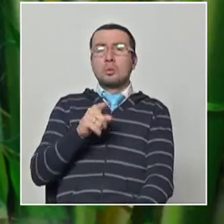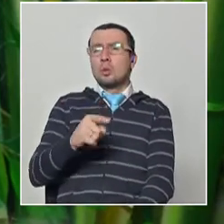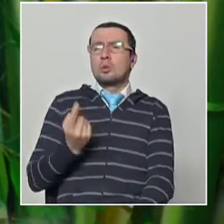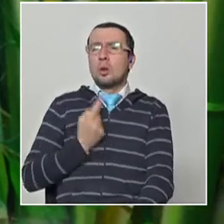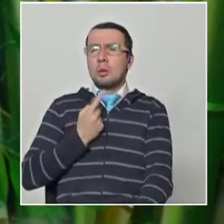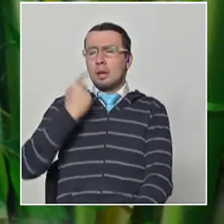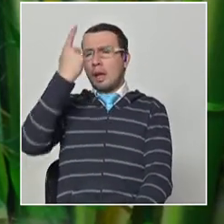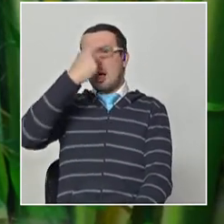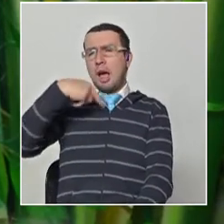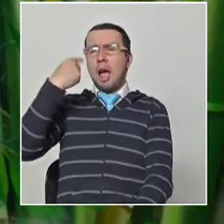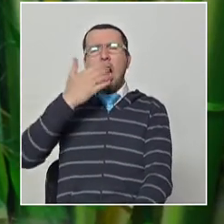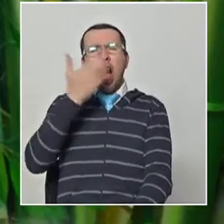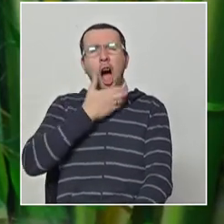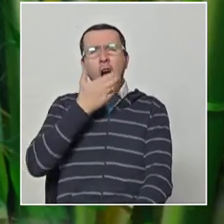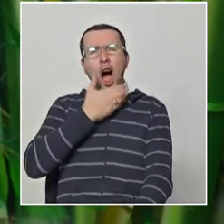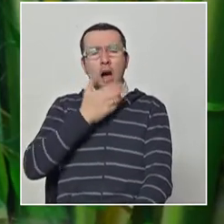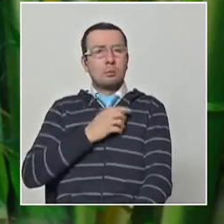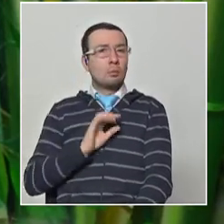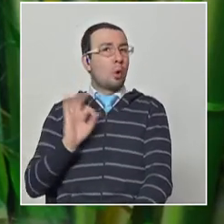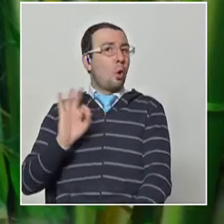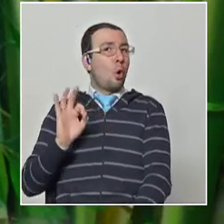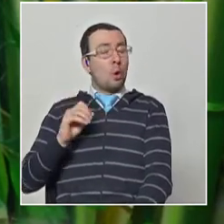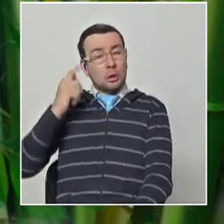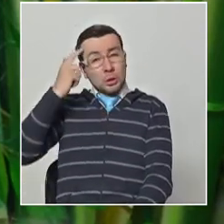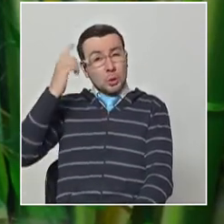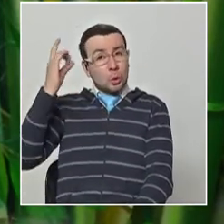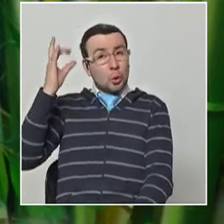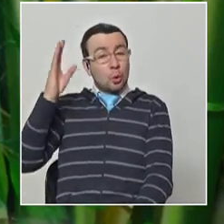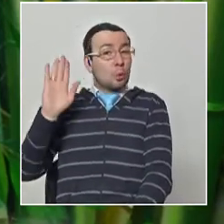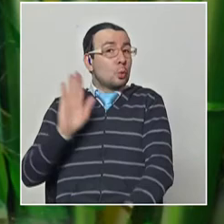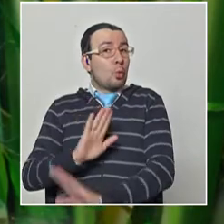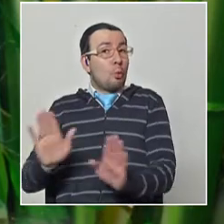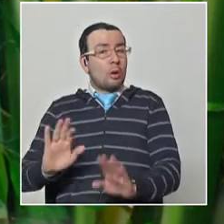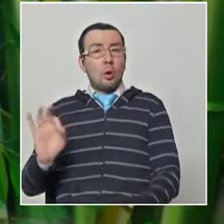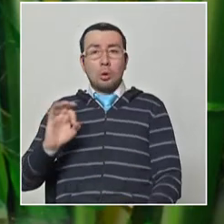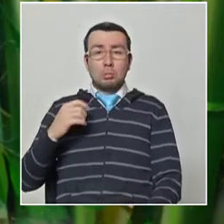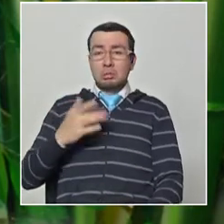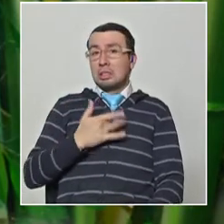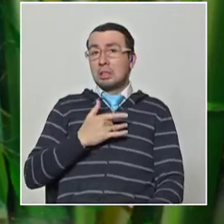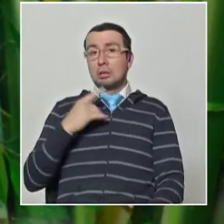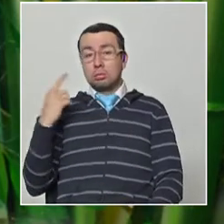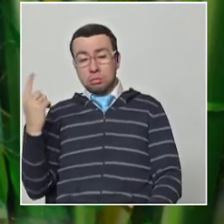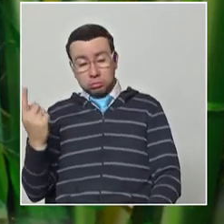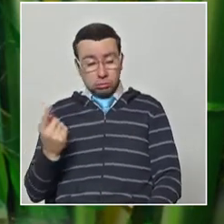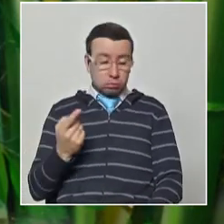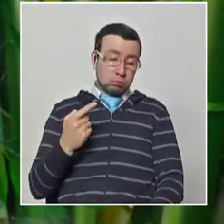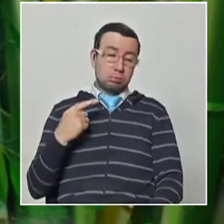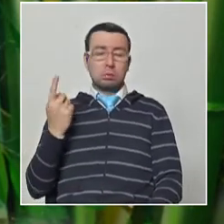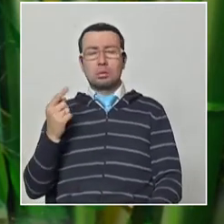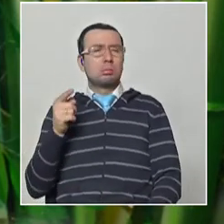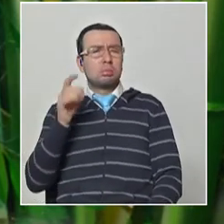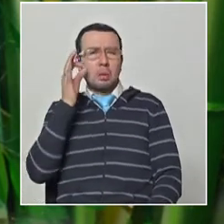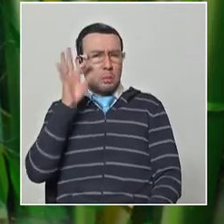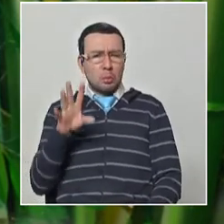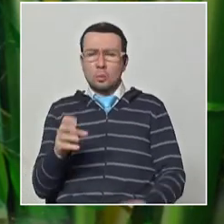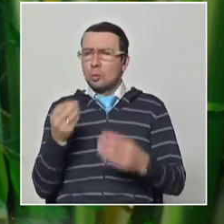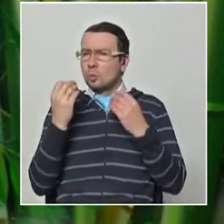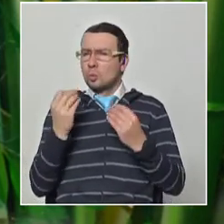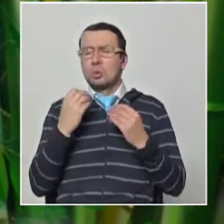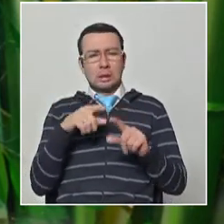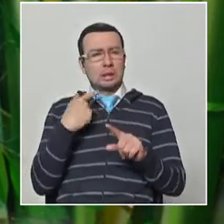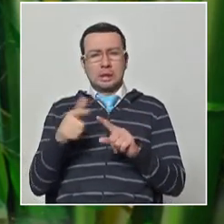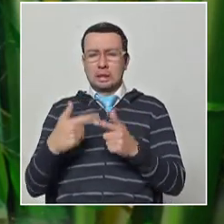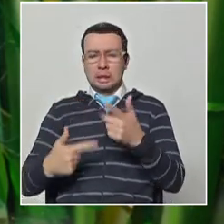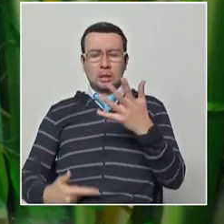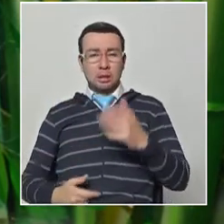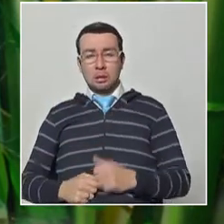cara pueden sentir dolor de cabeza pueden sentir mareos pueden tener así muchas cosas que